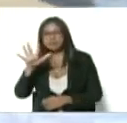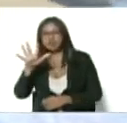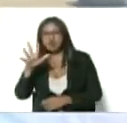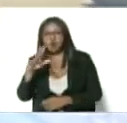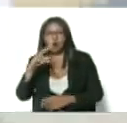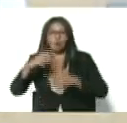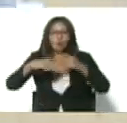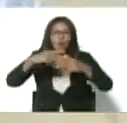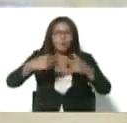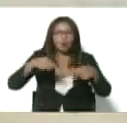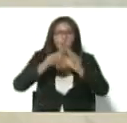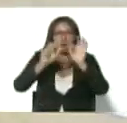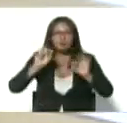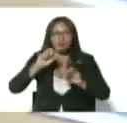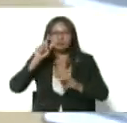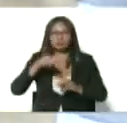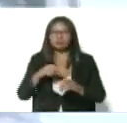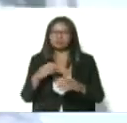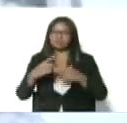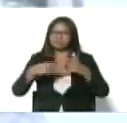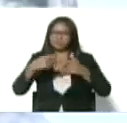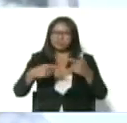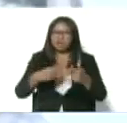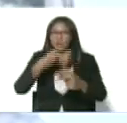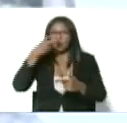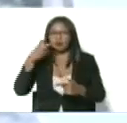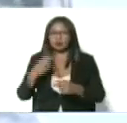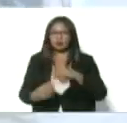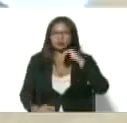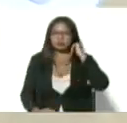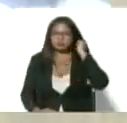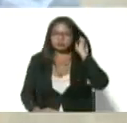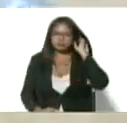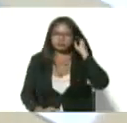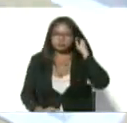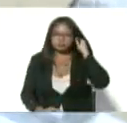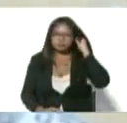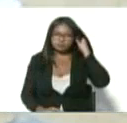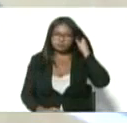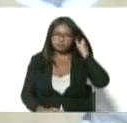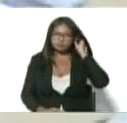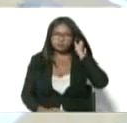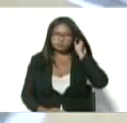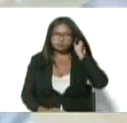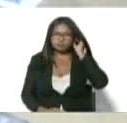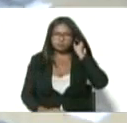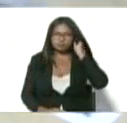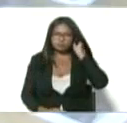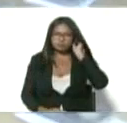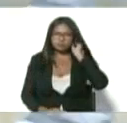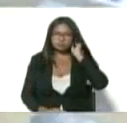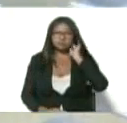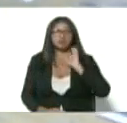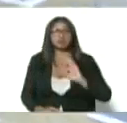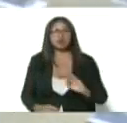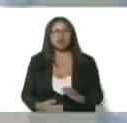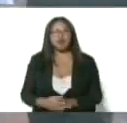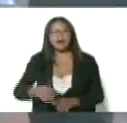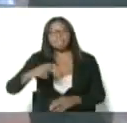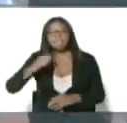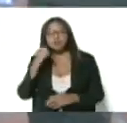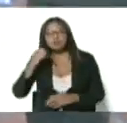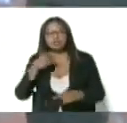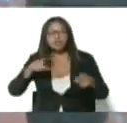de tipo panela de cocaína quiero que sepa que la policía nacional bolivariana en la unión perfecta cívico